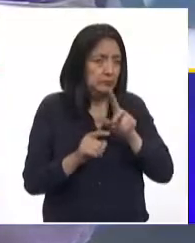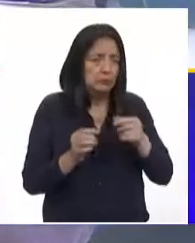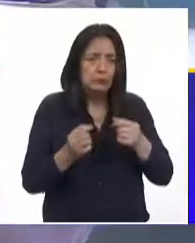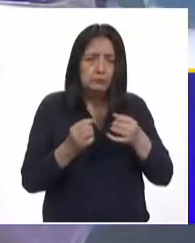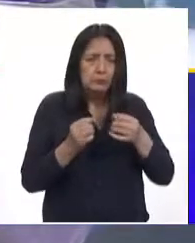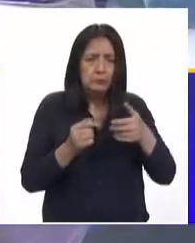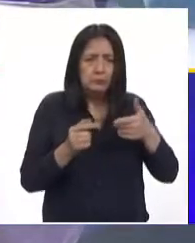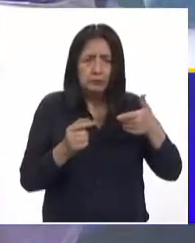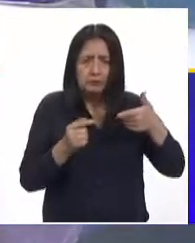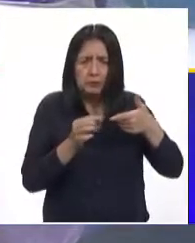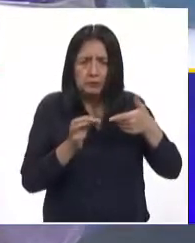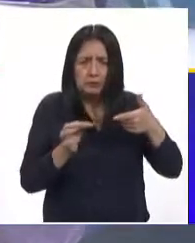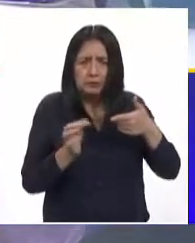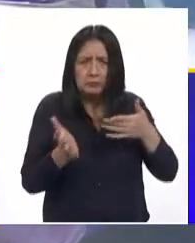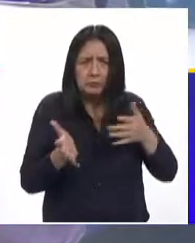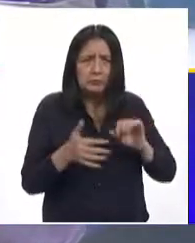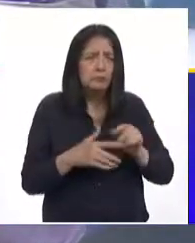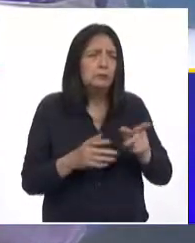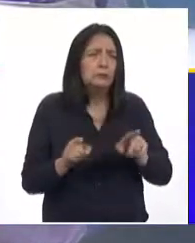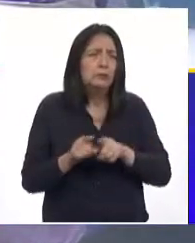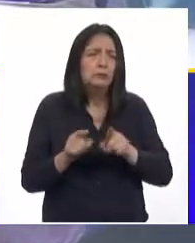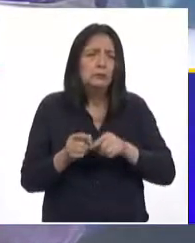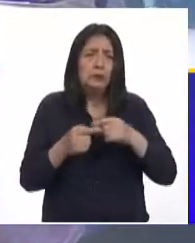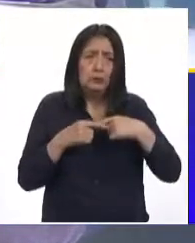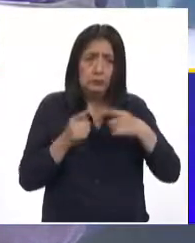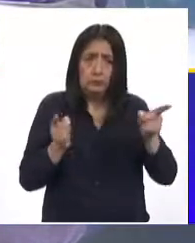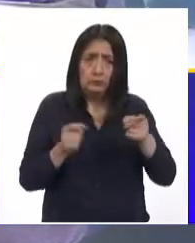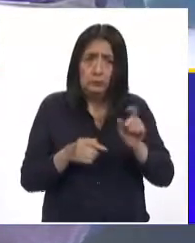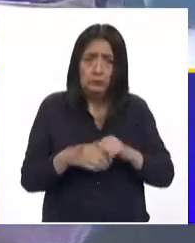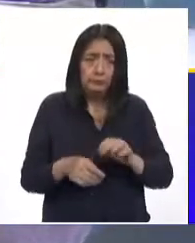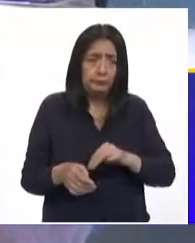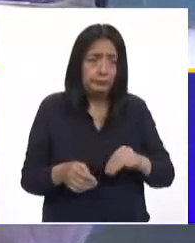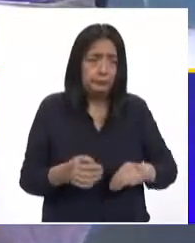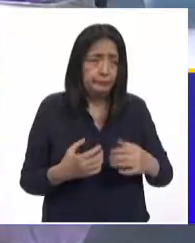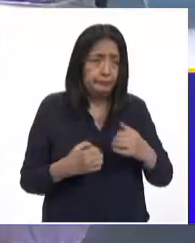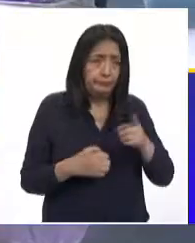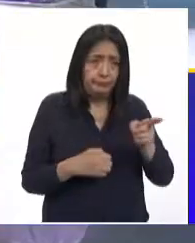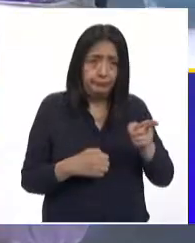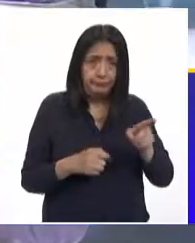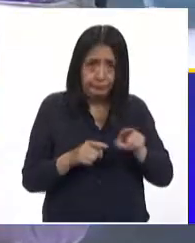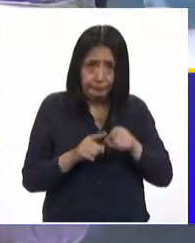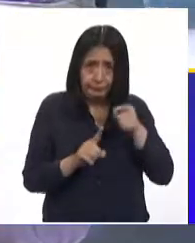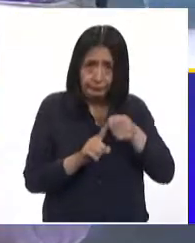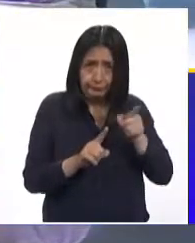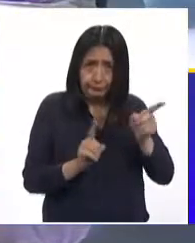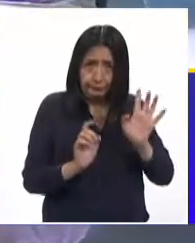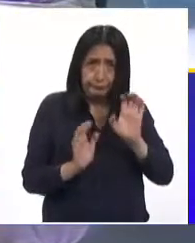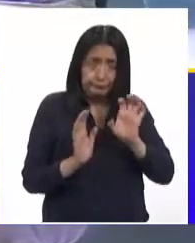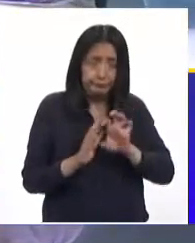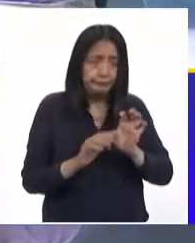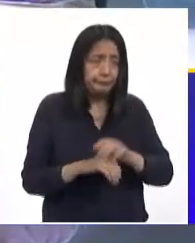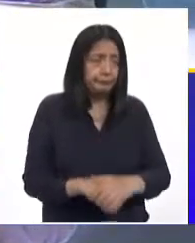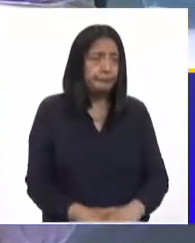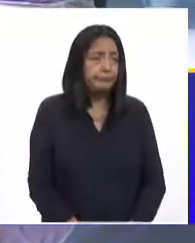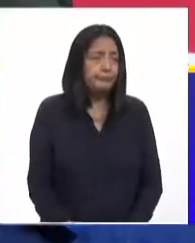aguja. Se ha pronunciado también hoy día en la conferencia de prensa el MINSA respecto a este hecho concreto, por ejemplo.